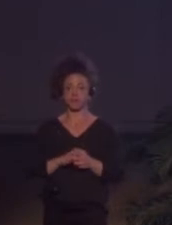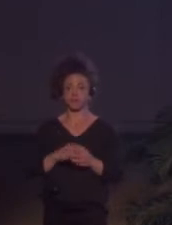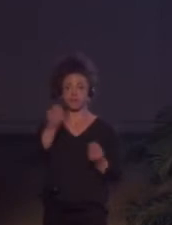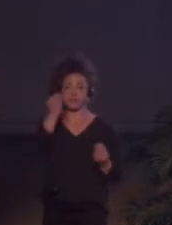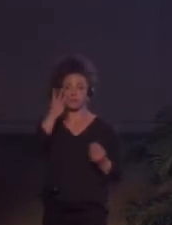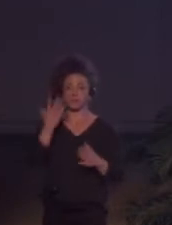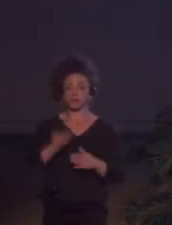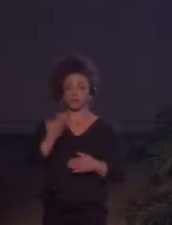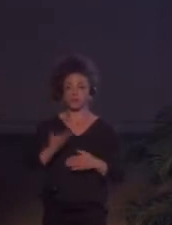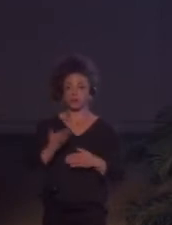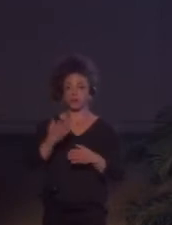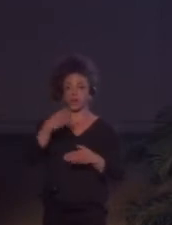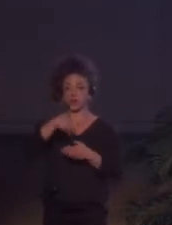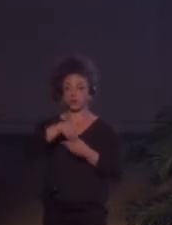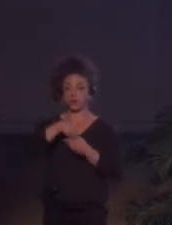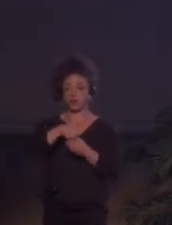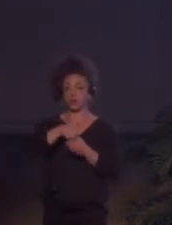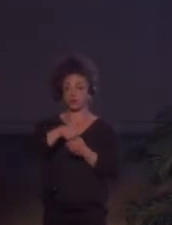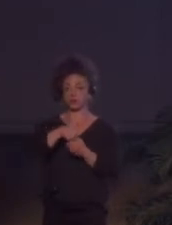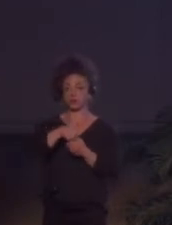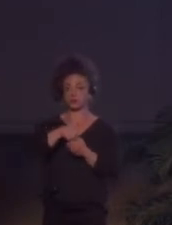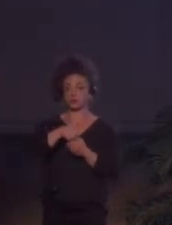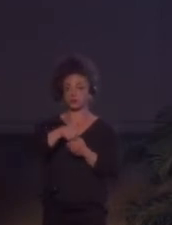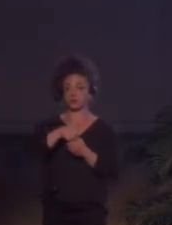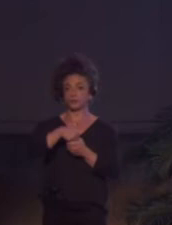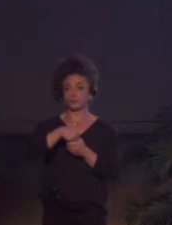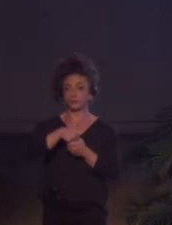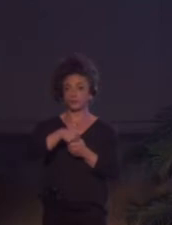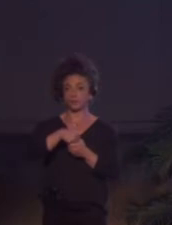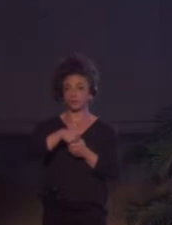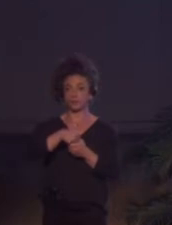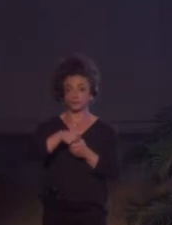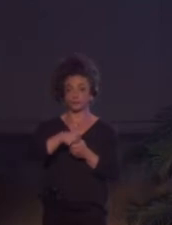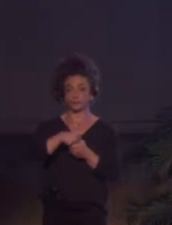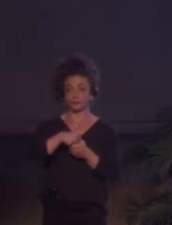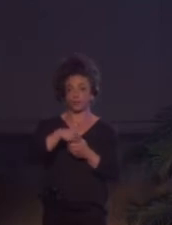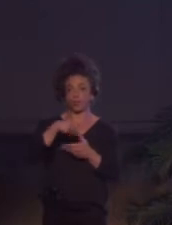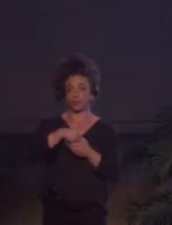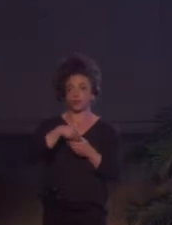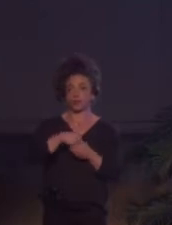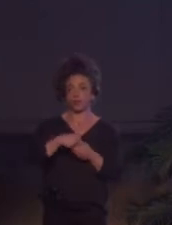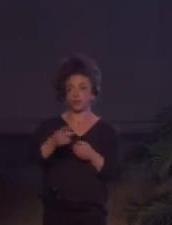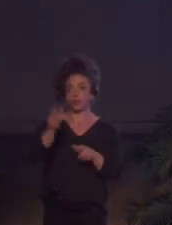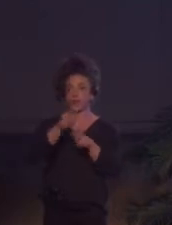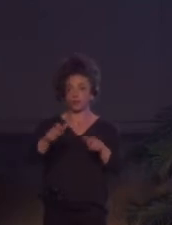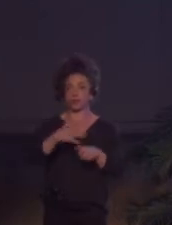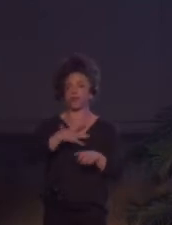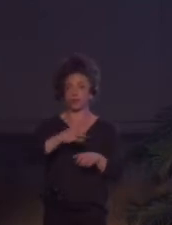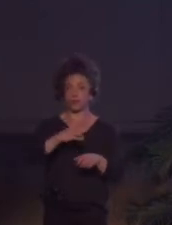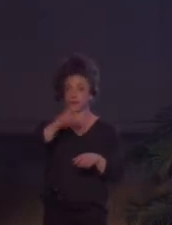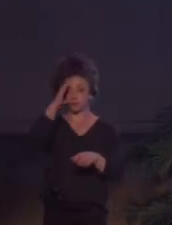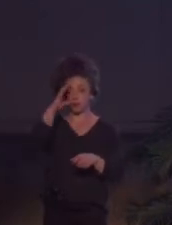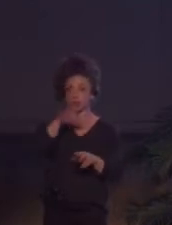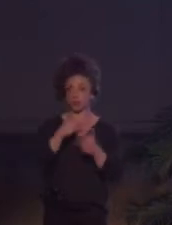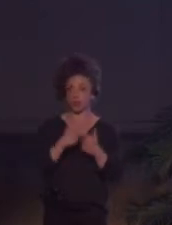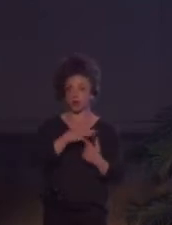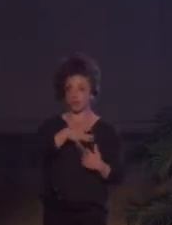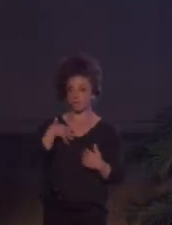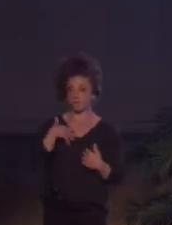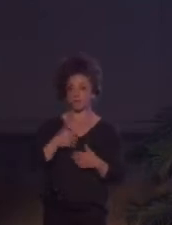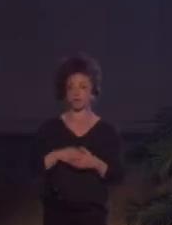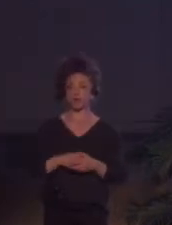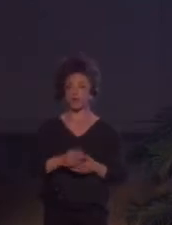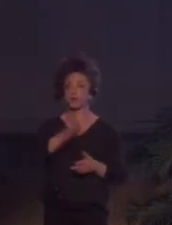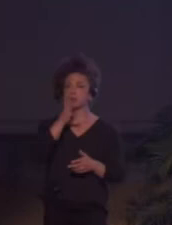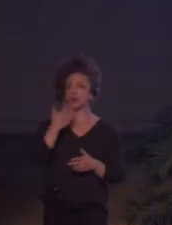eduki hori eskuragarri egotea euskeraz ere, eta horregatik ba, ekoizpen ezberdinak egiten ditugu, dokumentalak, liburuak